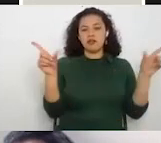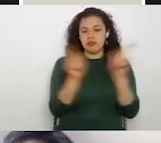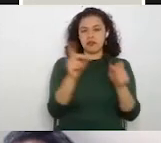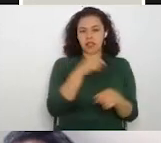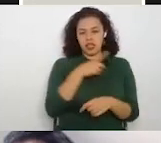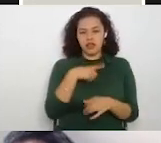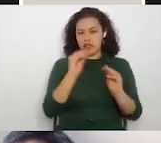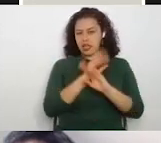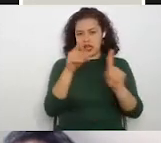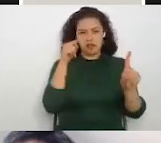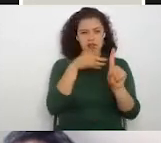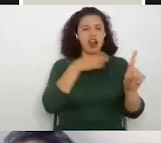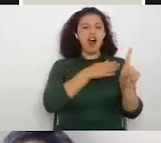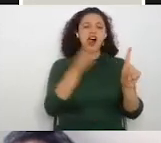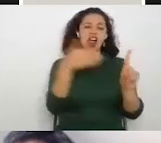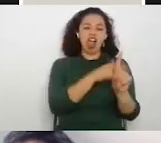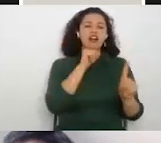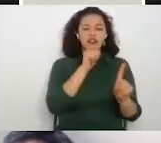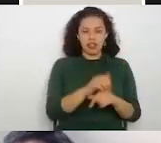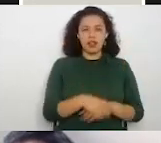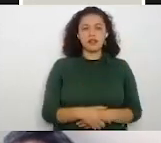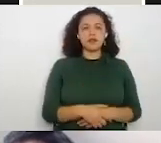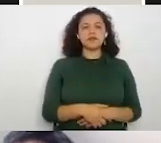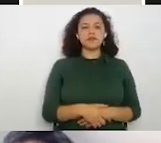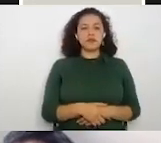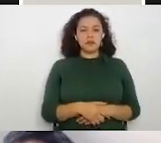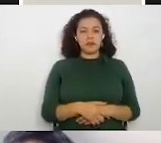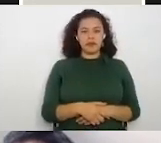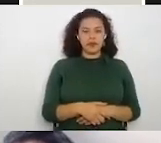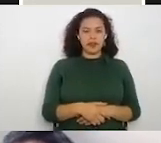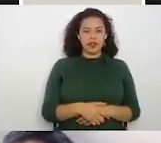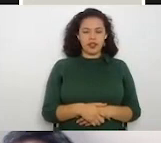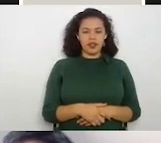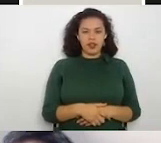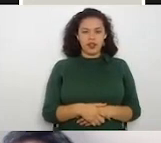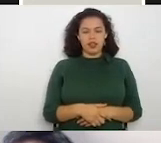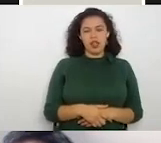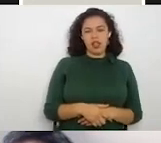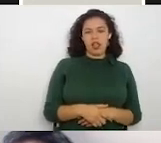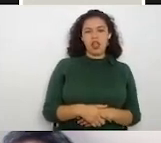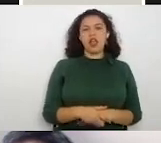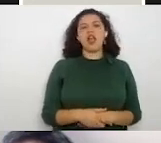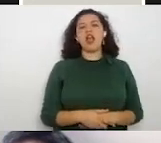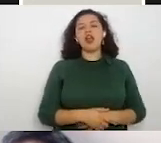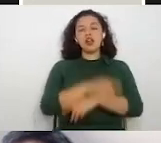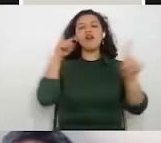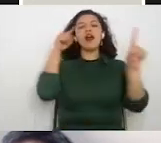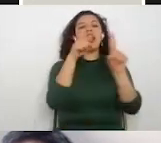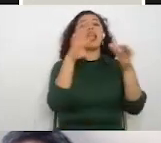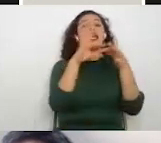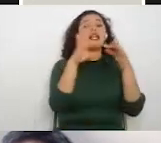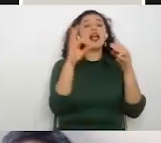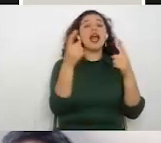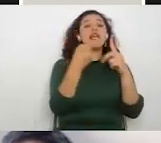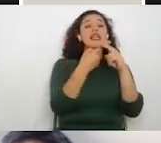clara, concreta, directa. La descripción, normalmente los objetivos se inician con un